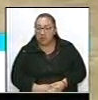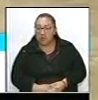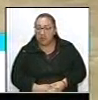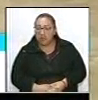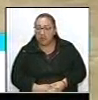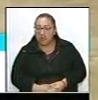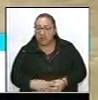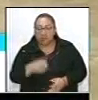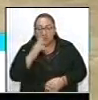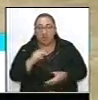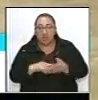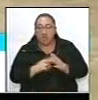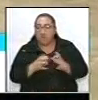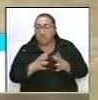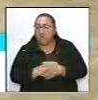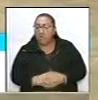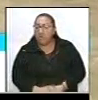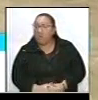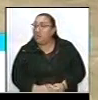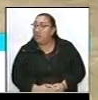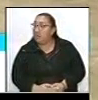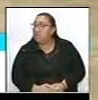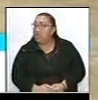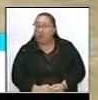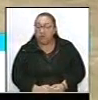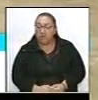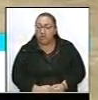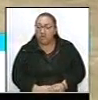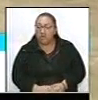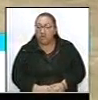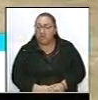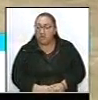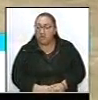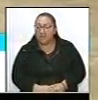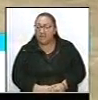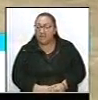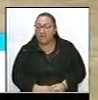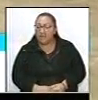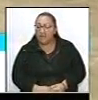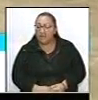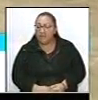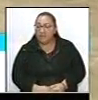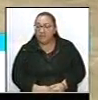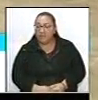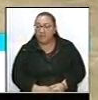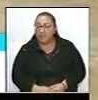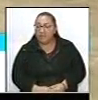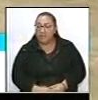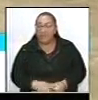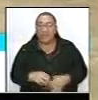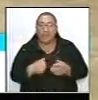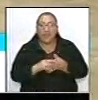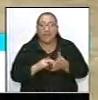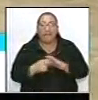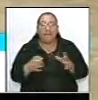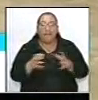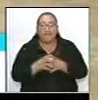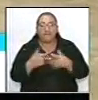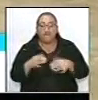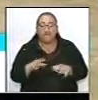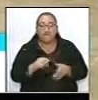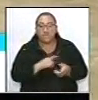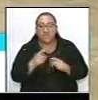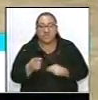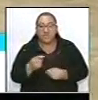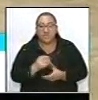sino llega y el fiscal ve que es un tema menor, lo suelta o sabe qué criterio tenga, ¿no? Así es que también estamos